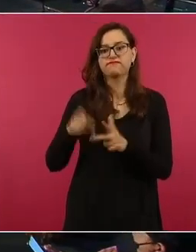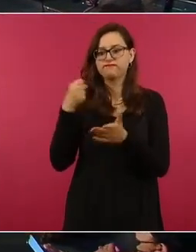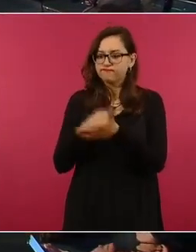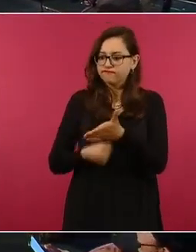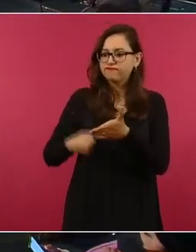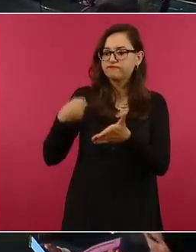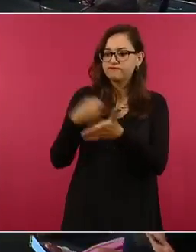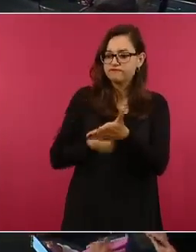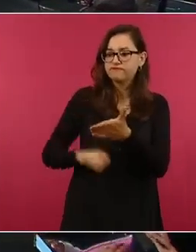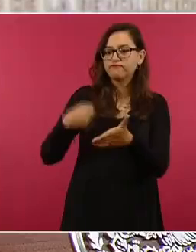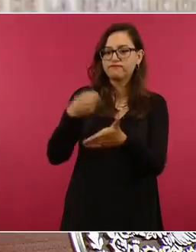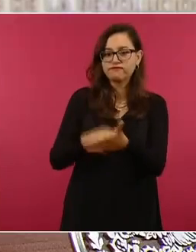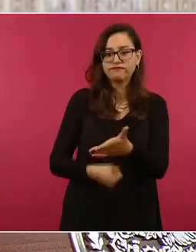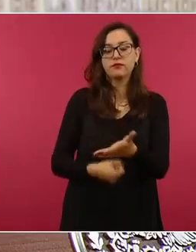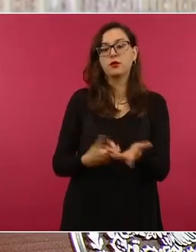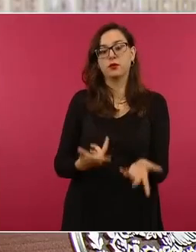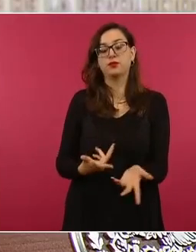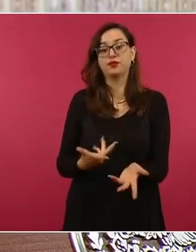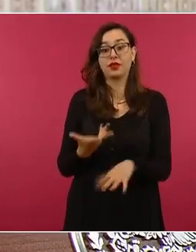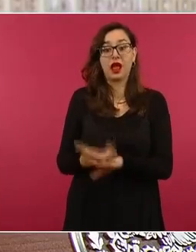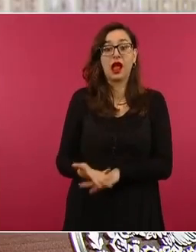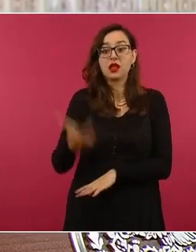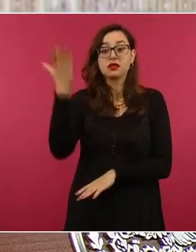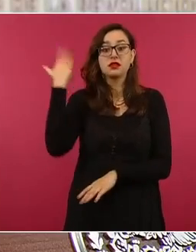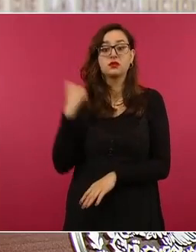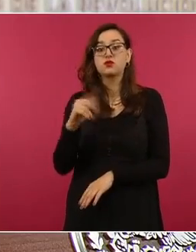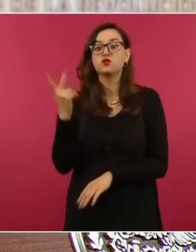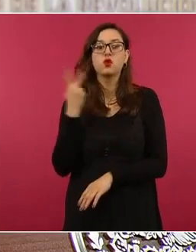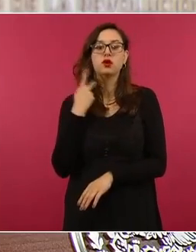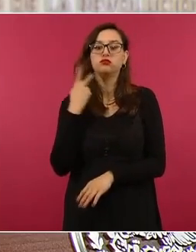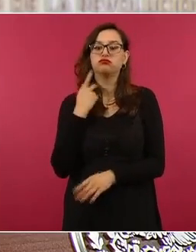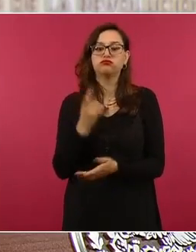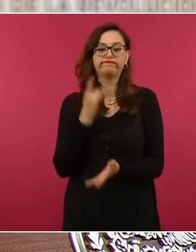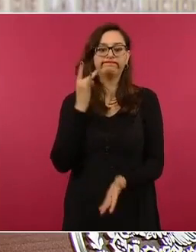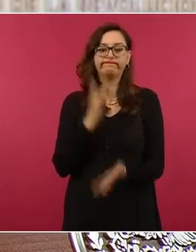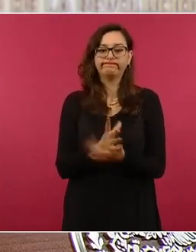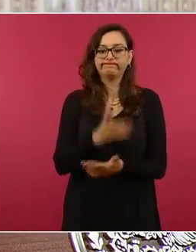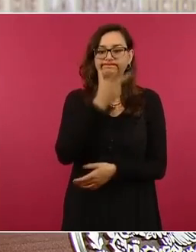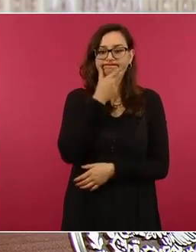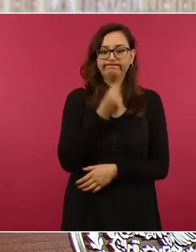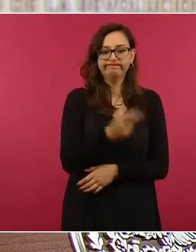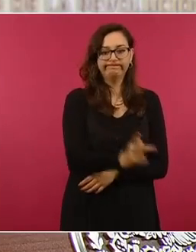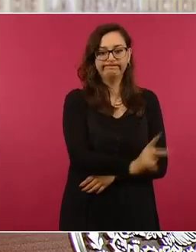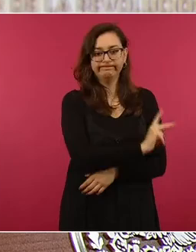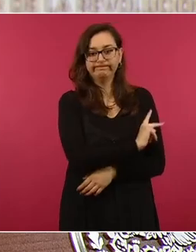espacios. Antes la política pues era nada más para hombres,